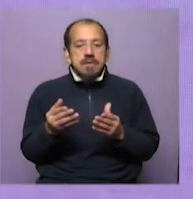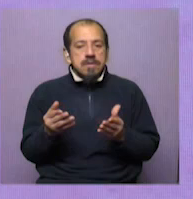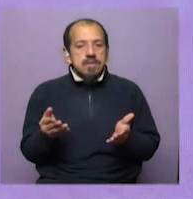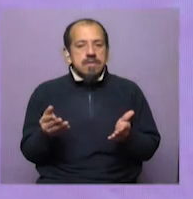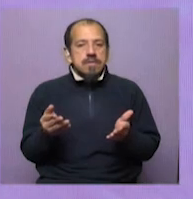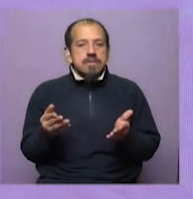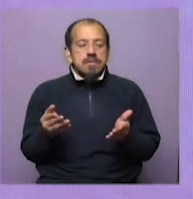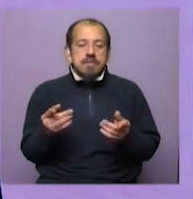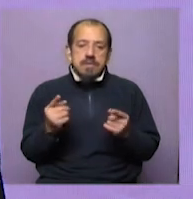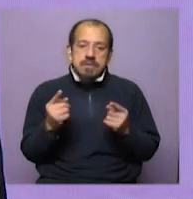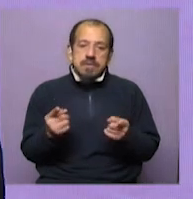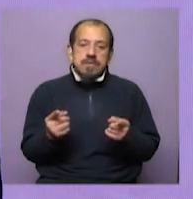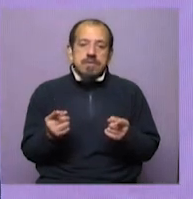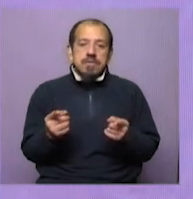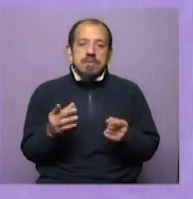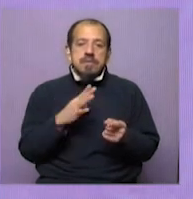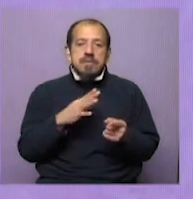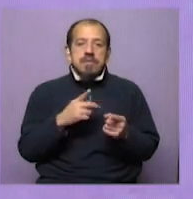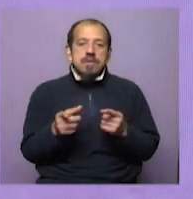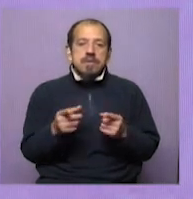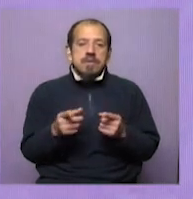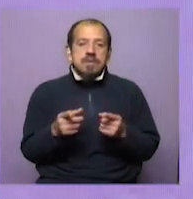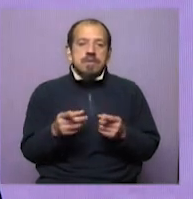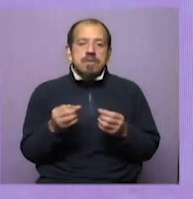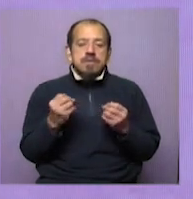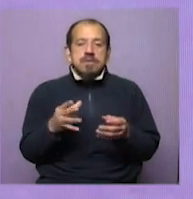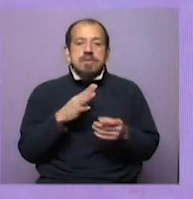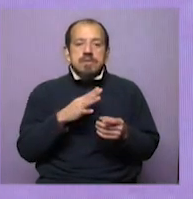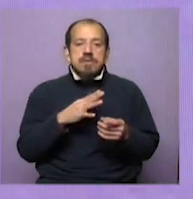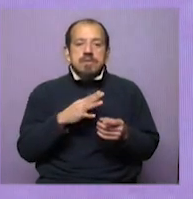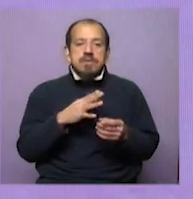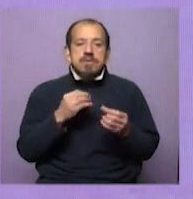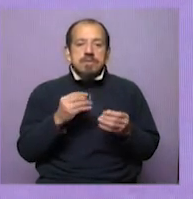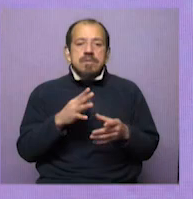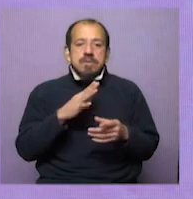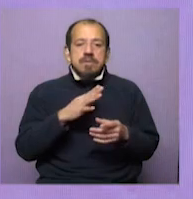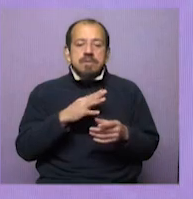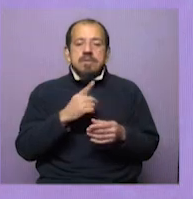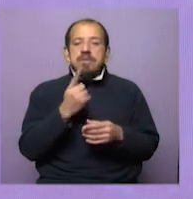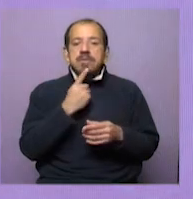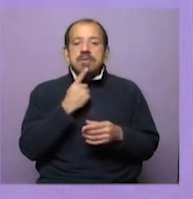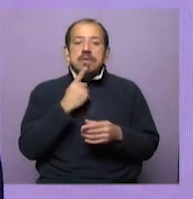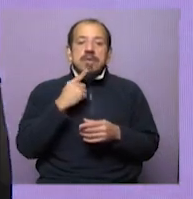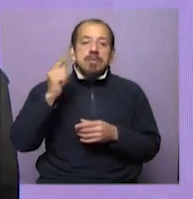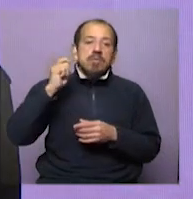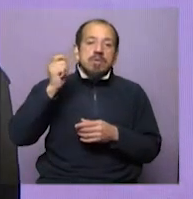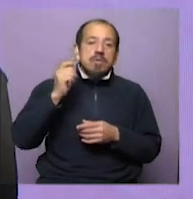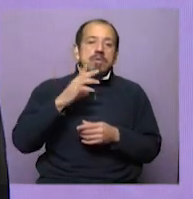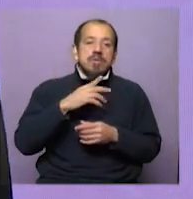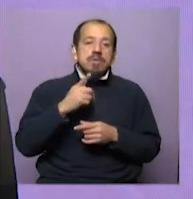Y eso es algo que existe también porque están los talentos, pero también porque existen políticas públicas